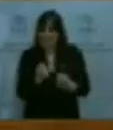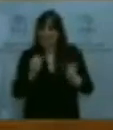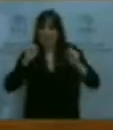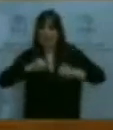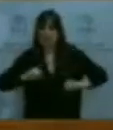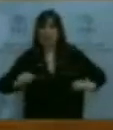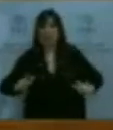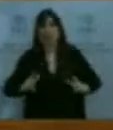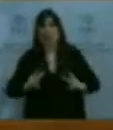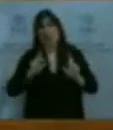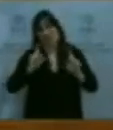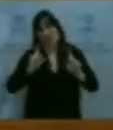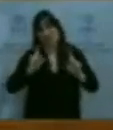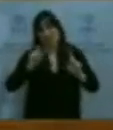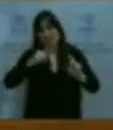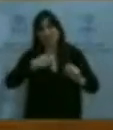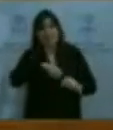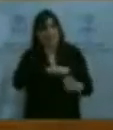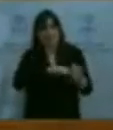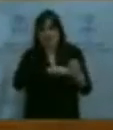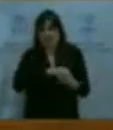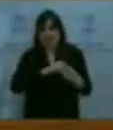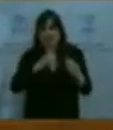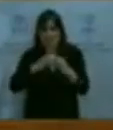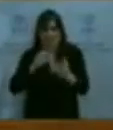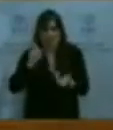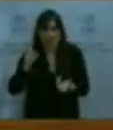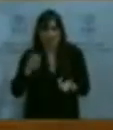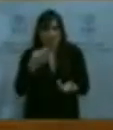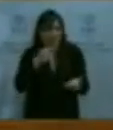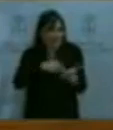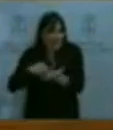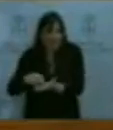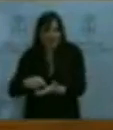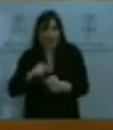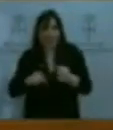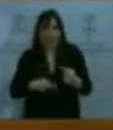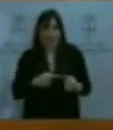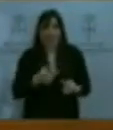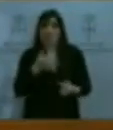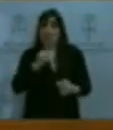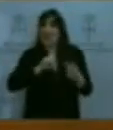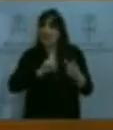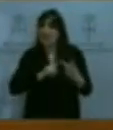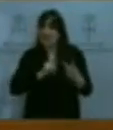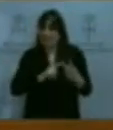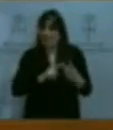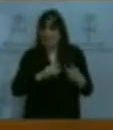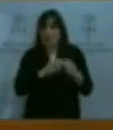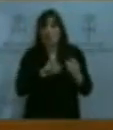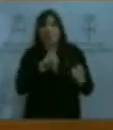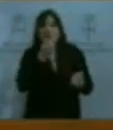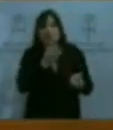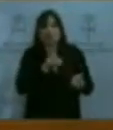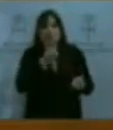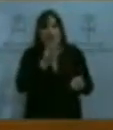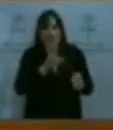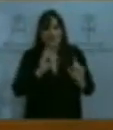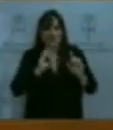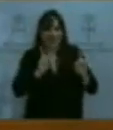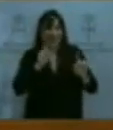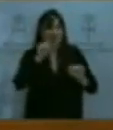clamor social de las familias. Segundo, la irresponsabilidad del Partido Socialista, en este caso, no tiene un pase. Y